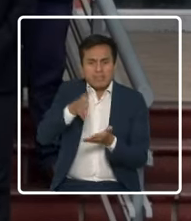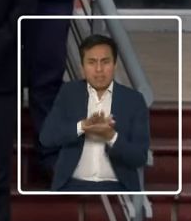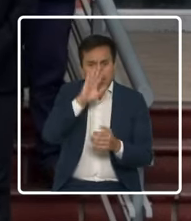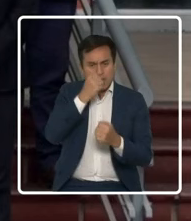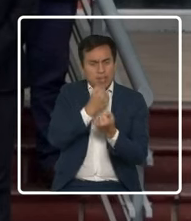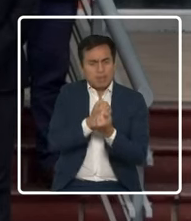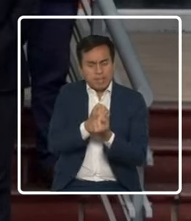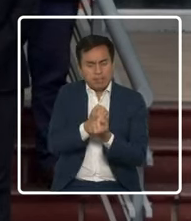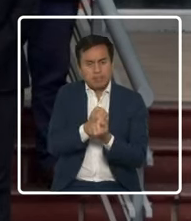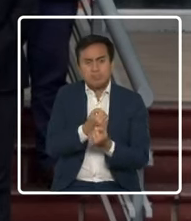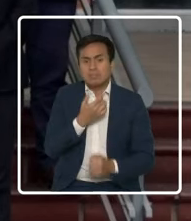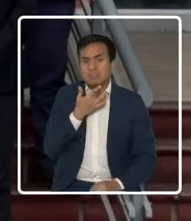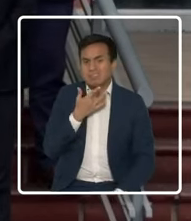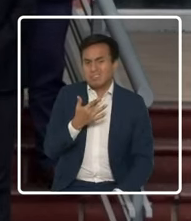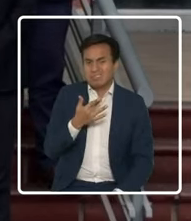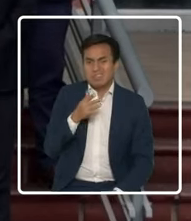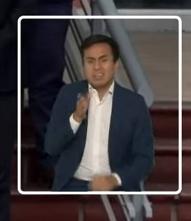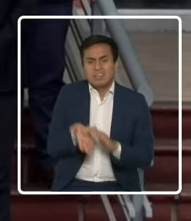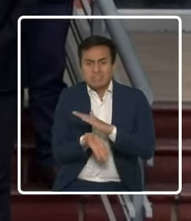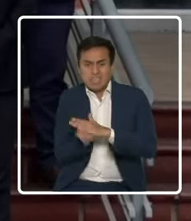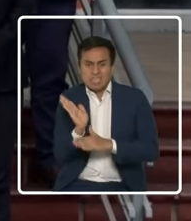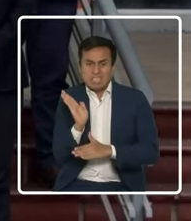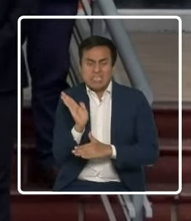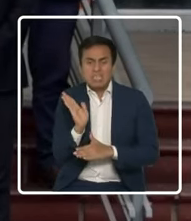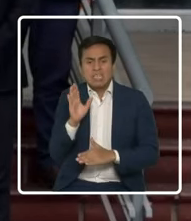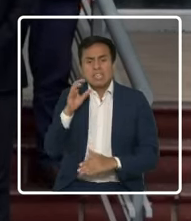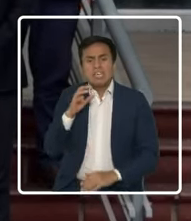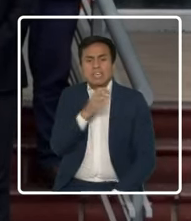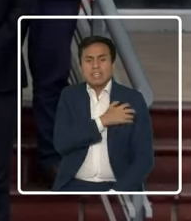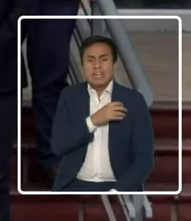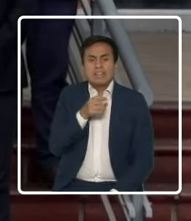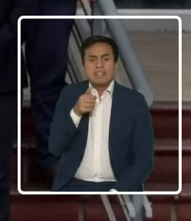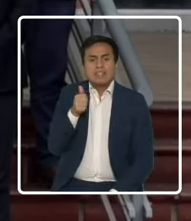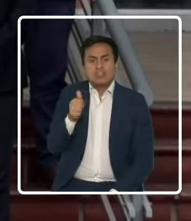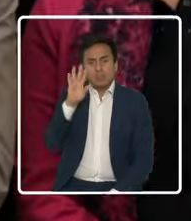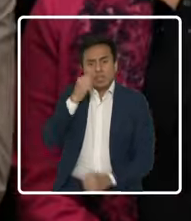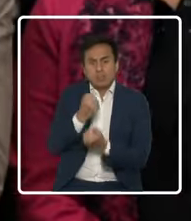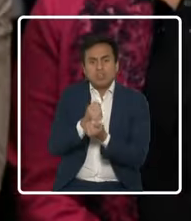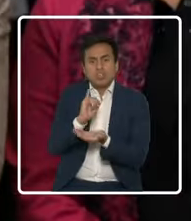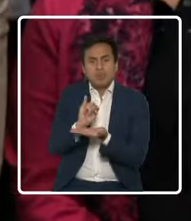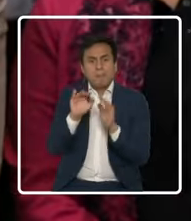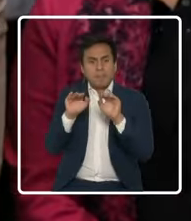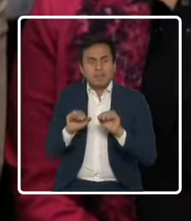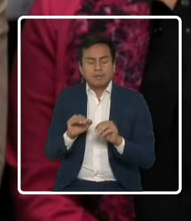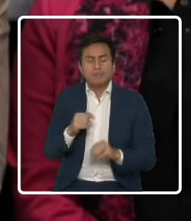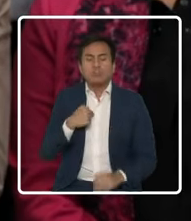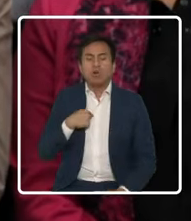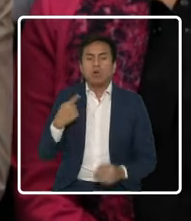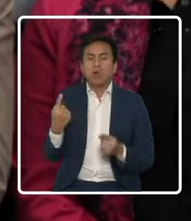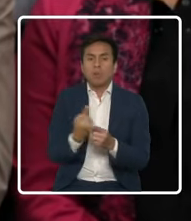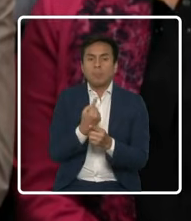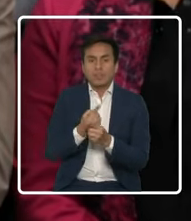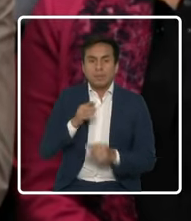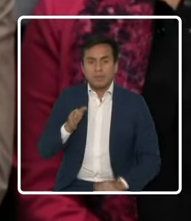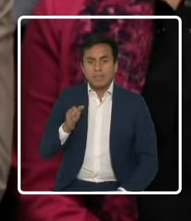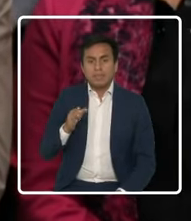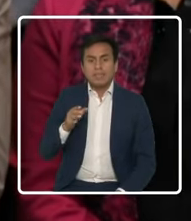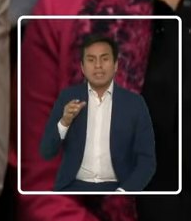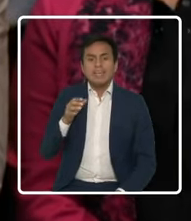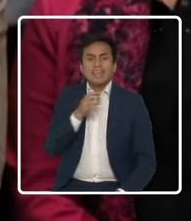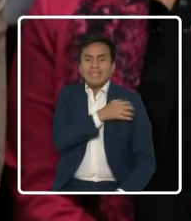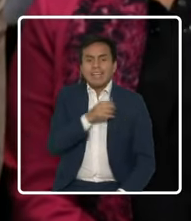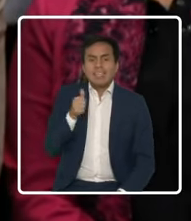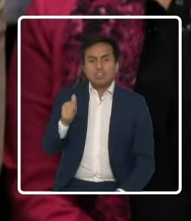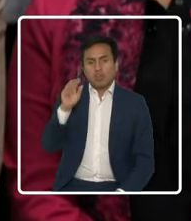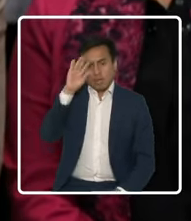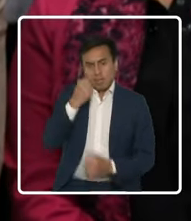de carabineros, que tenga que salir el general director de la misma institución. Yo converso permanentemente con el general director